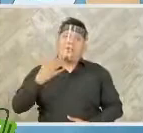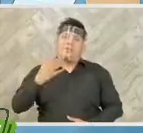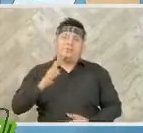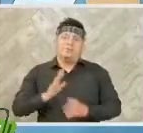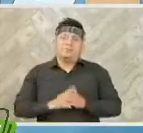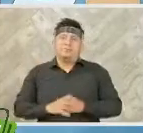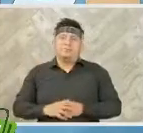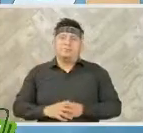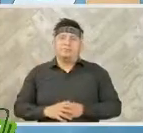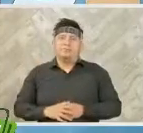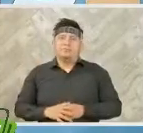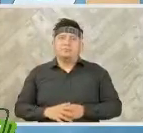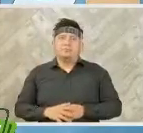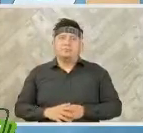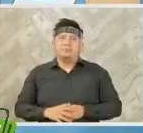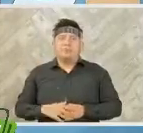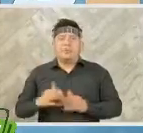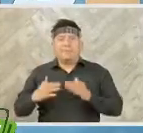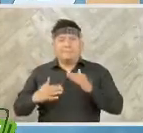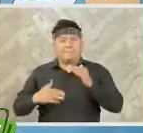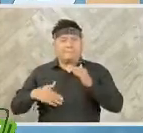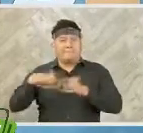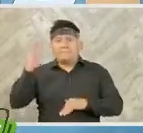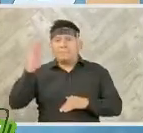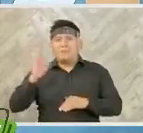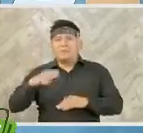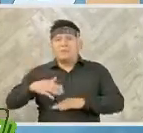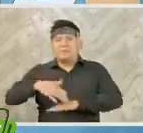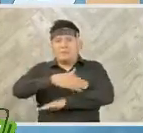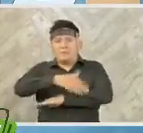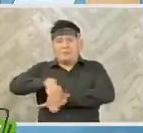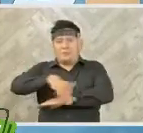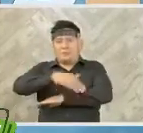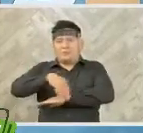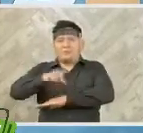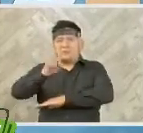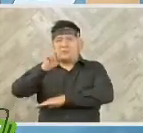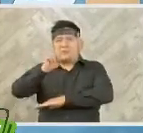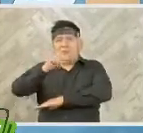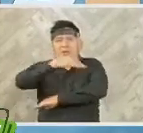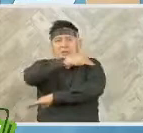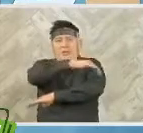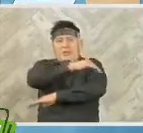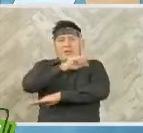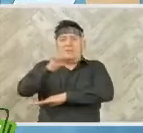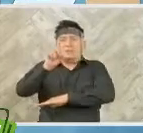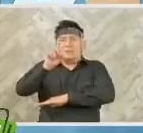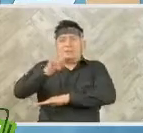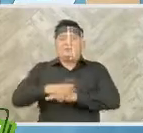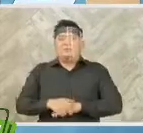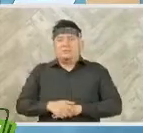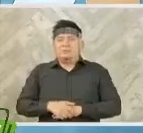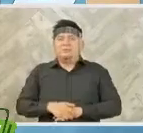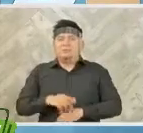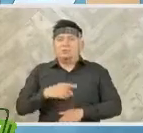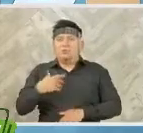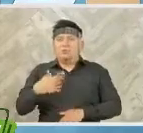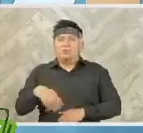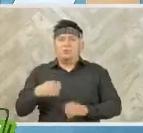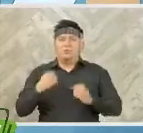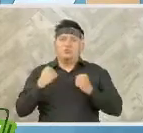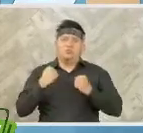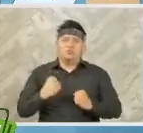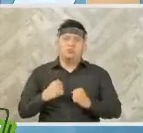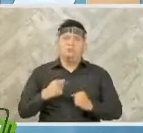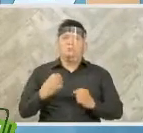claro. El sector de alta complejidad de Avenida Sexta con Calle Sexta, un sector tradicionalmente con muchas complejidades, con